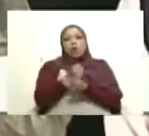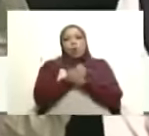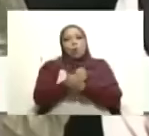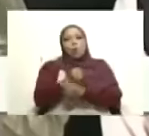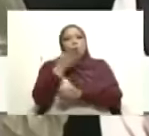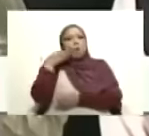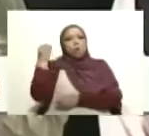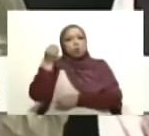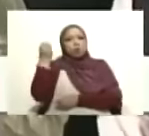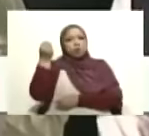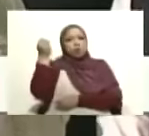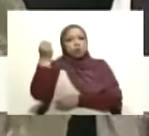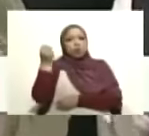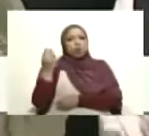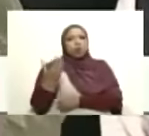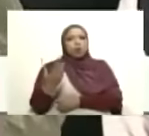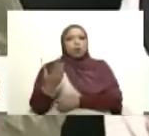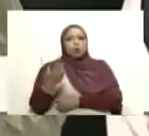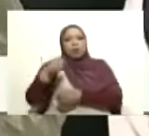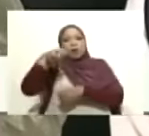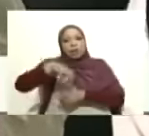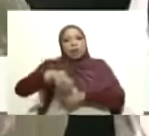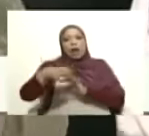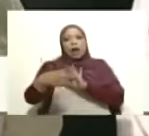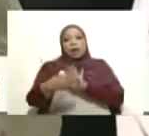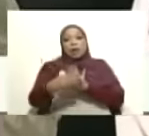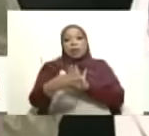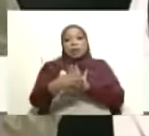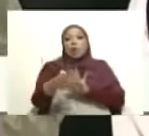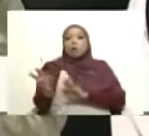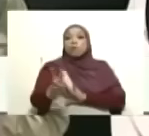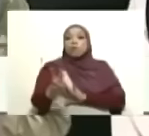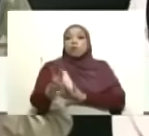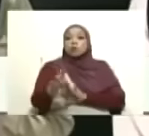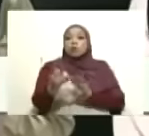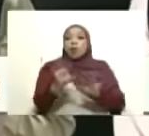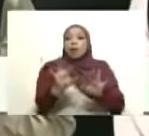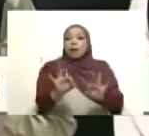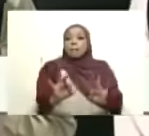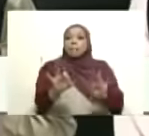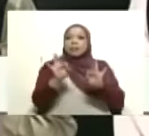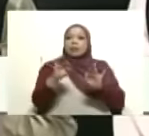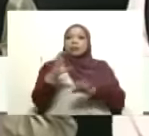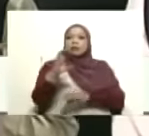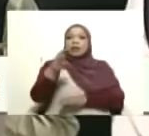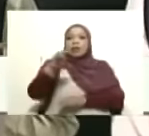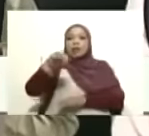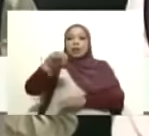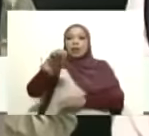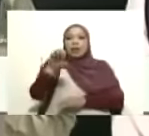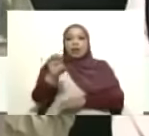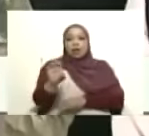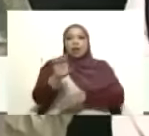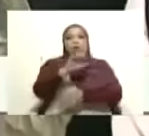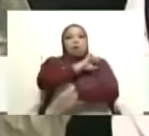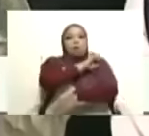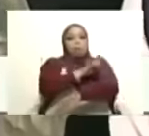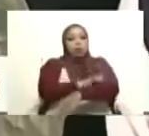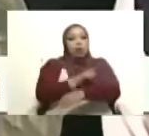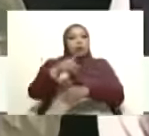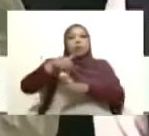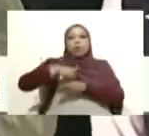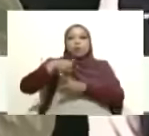orgulloso el Estado venezolano y especialmente el Consejo Nacional Electoral por esta